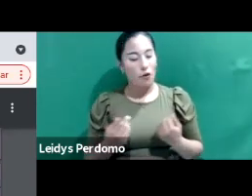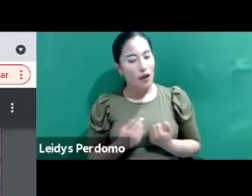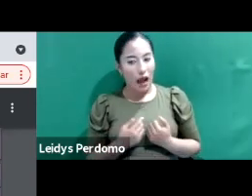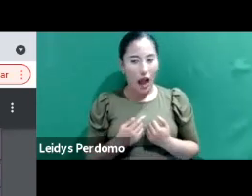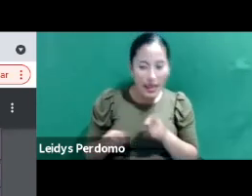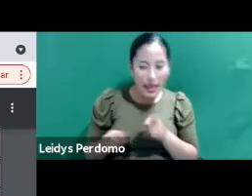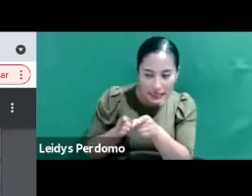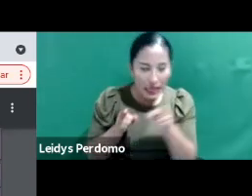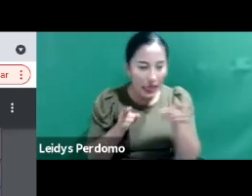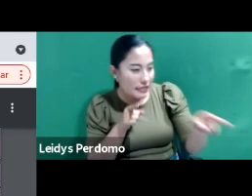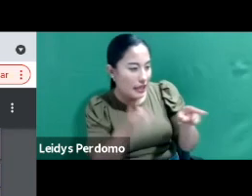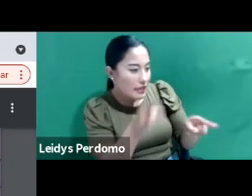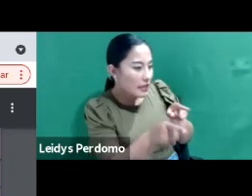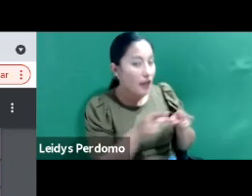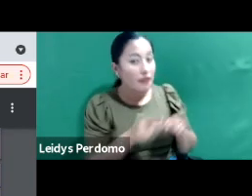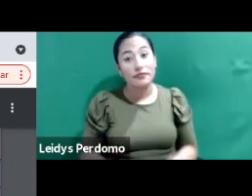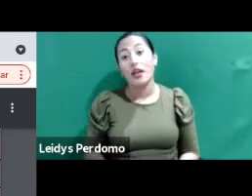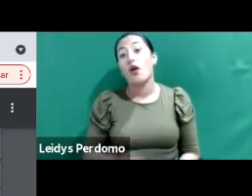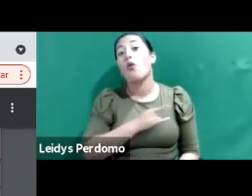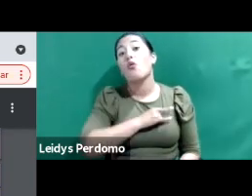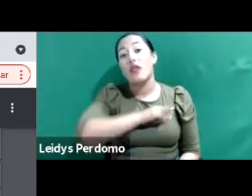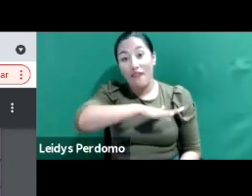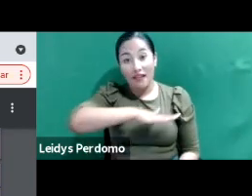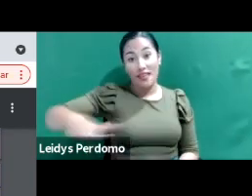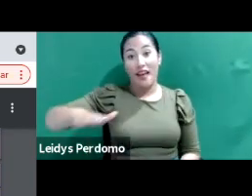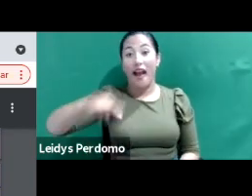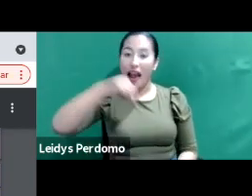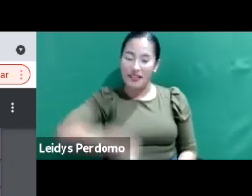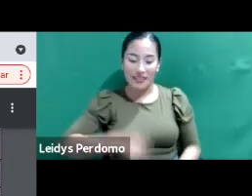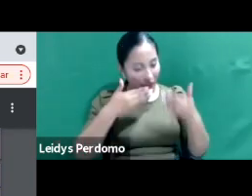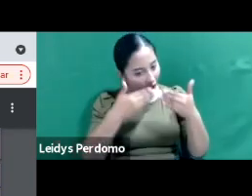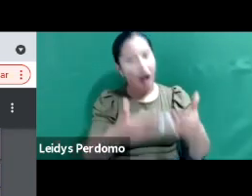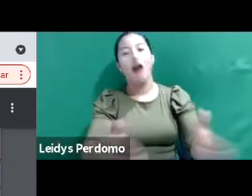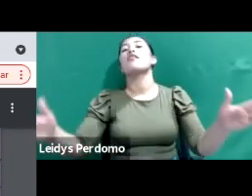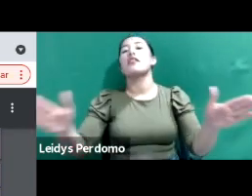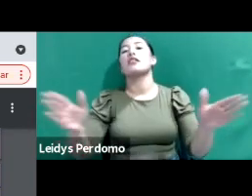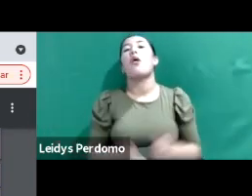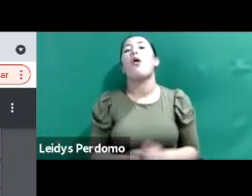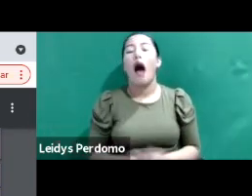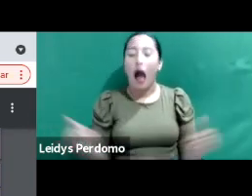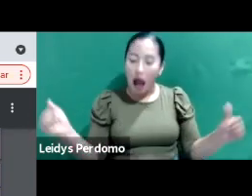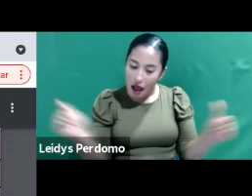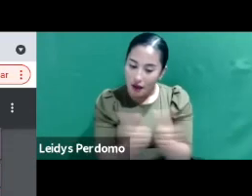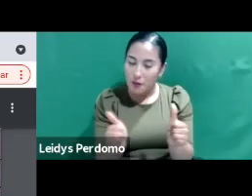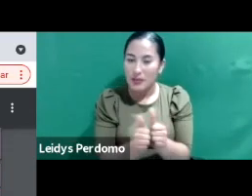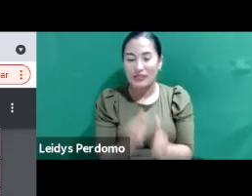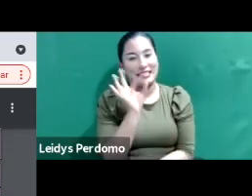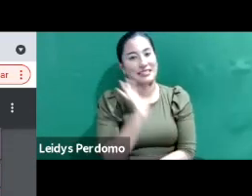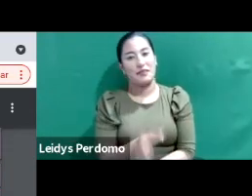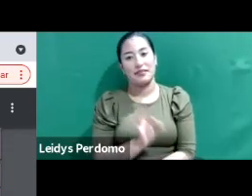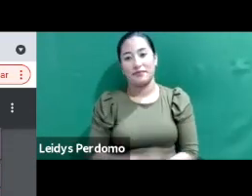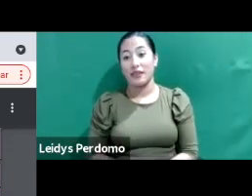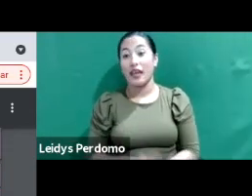y pues bueno, desde la Universidad de La Sabana estamos en todos ese proceso y acompañarlos de la mejor manera. Ya con